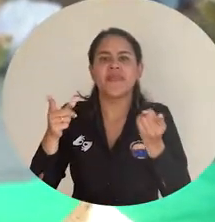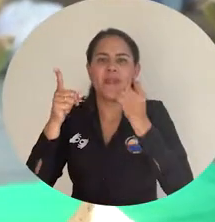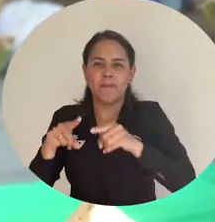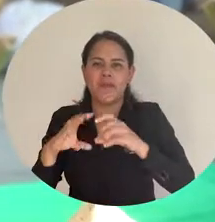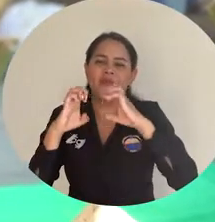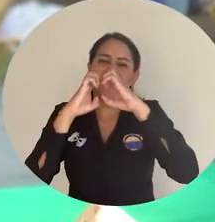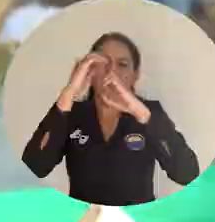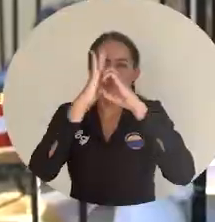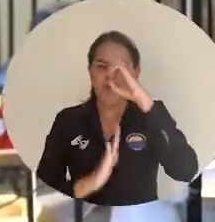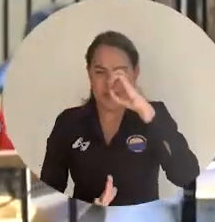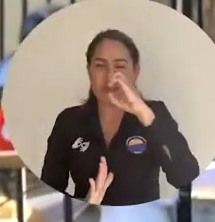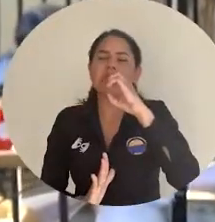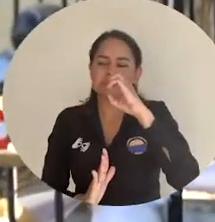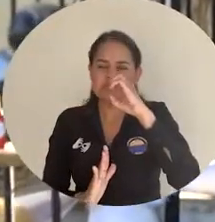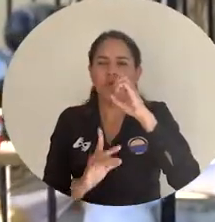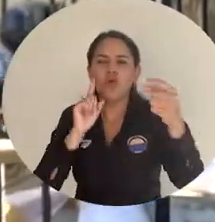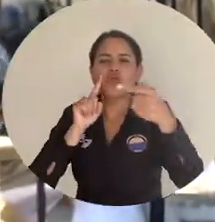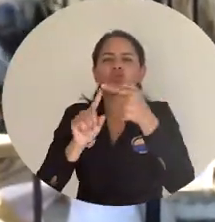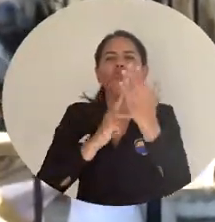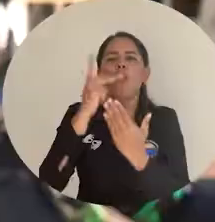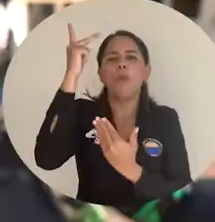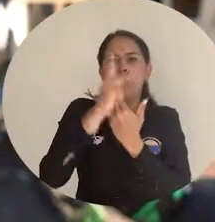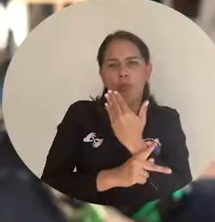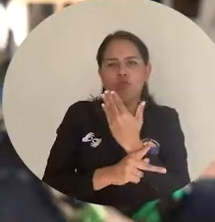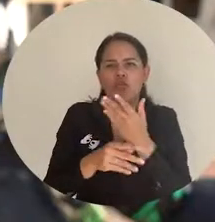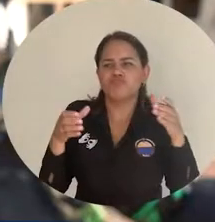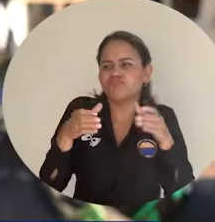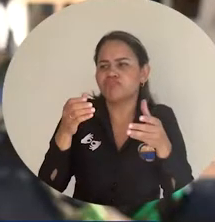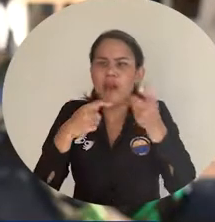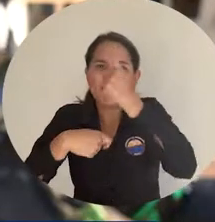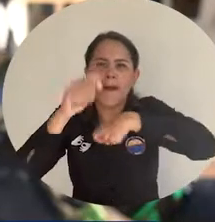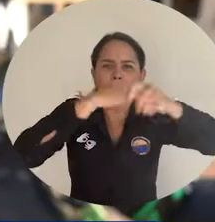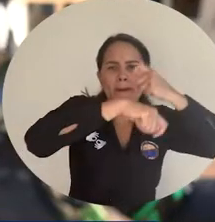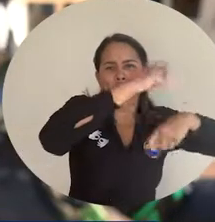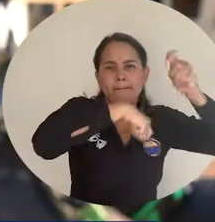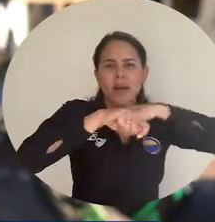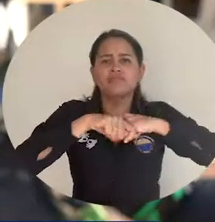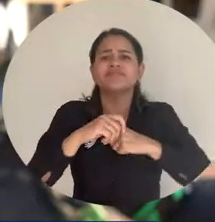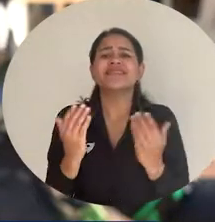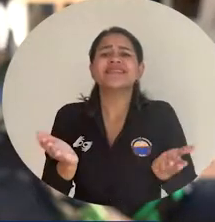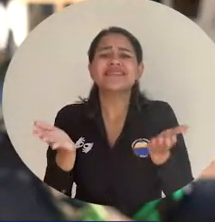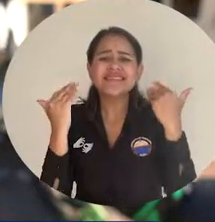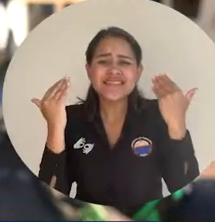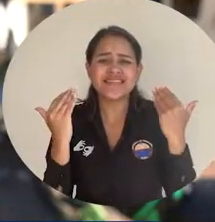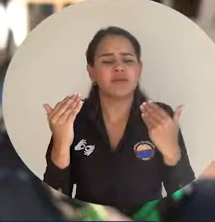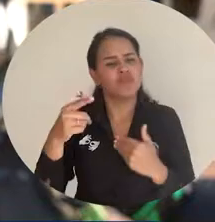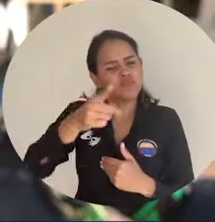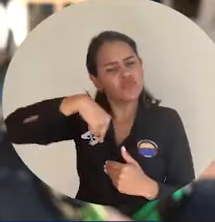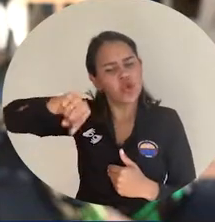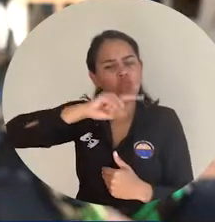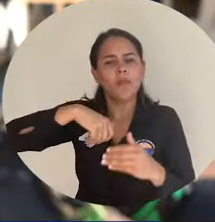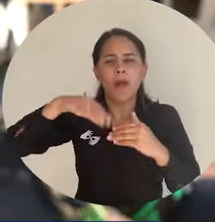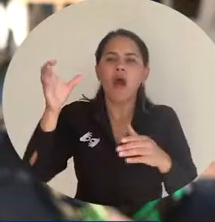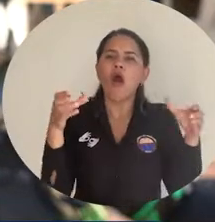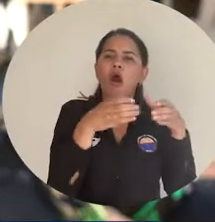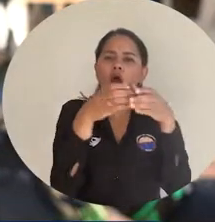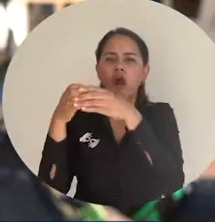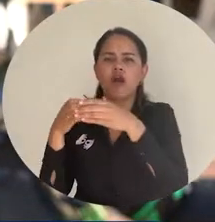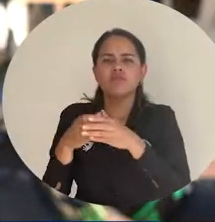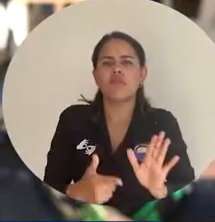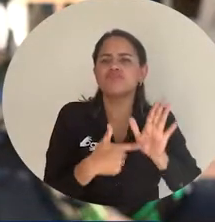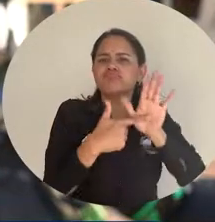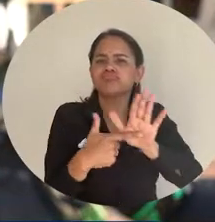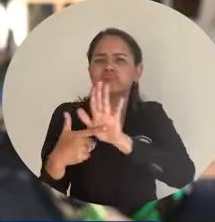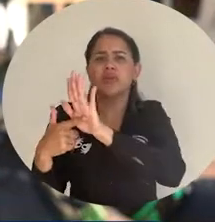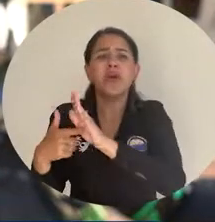proyecto eco nos queda un voto agradecimiento por permitirnos visibilizarnos de verdad que sí porque somos organizaciones escondidas